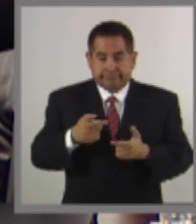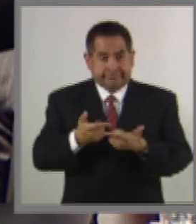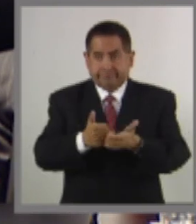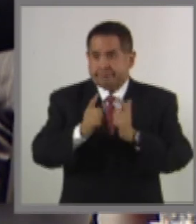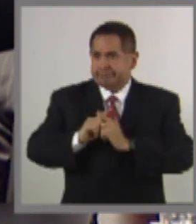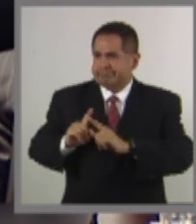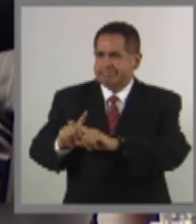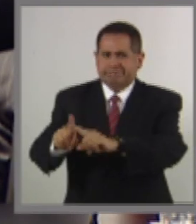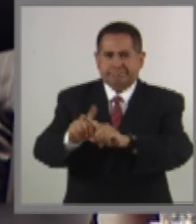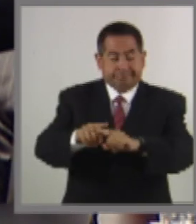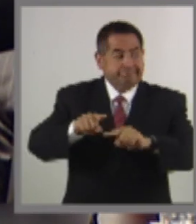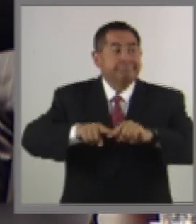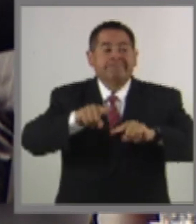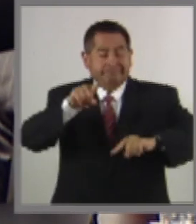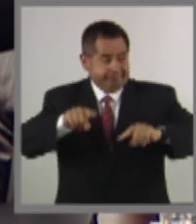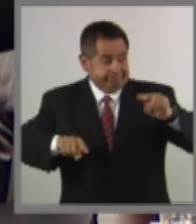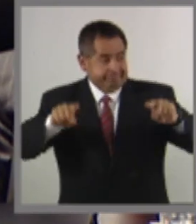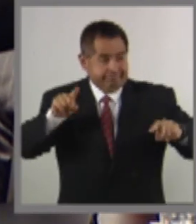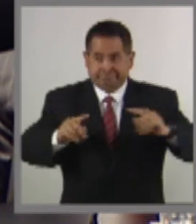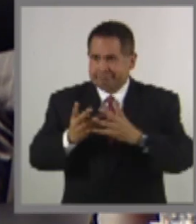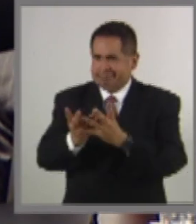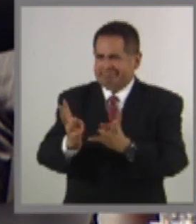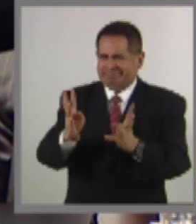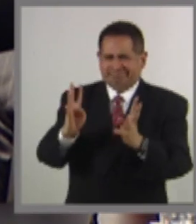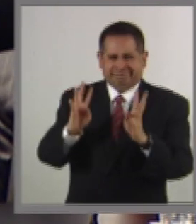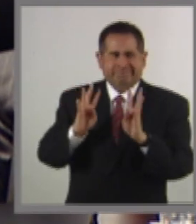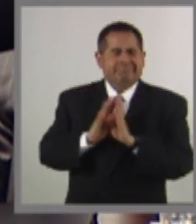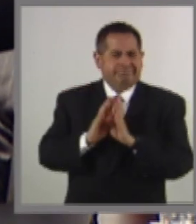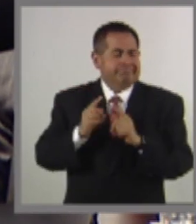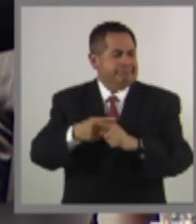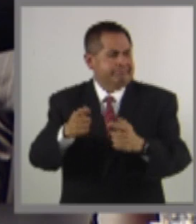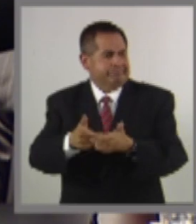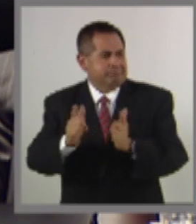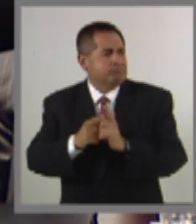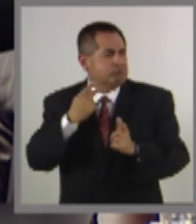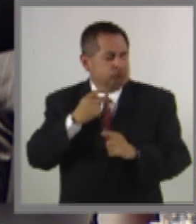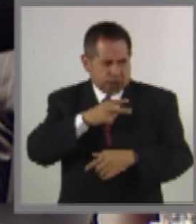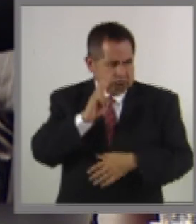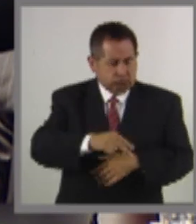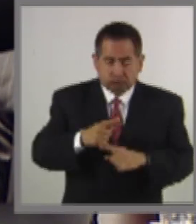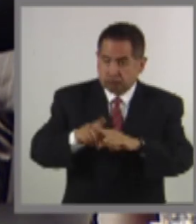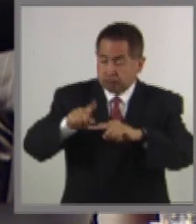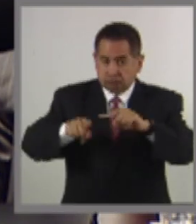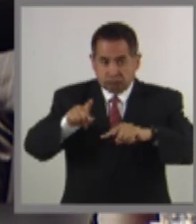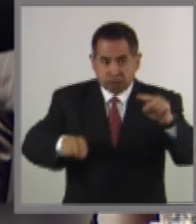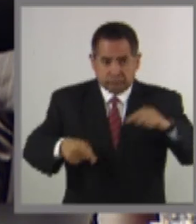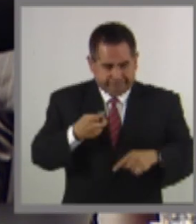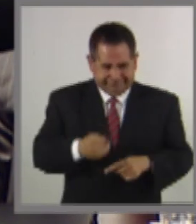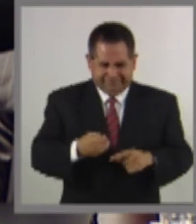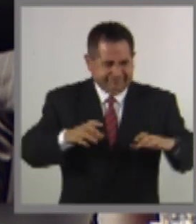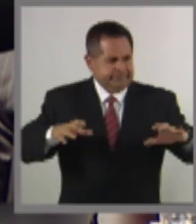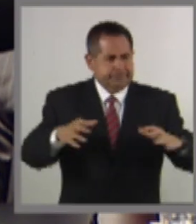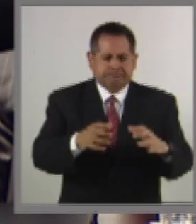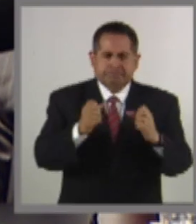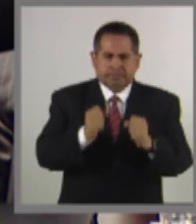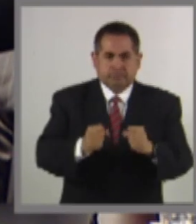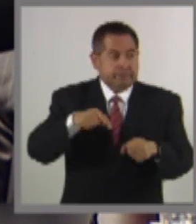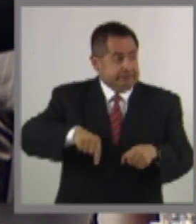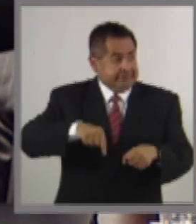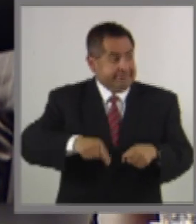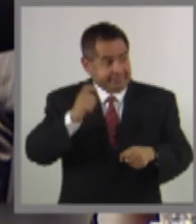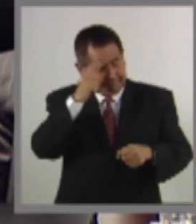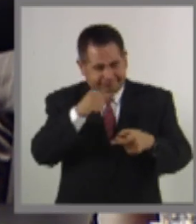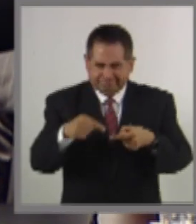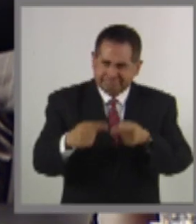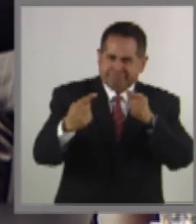plural más democrático que existe en el país. Lo digo de verdad. Este es el cuerpo de la adversidad